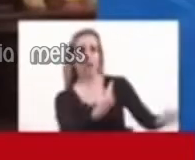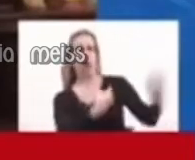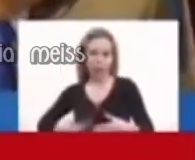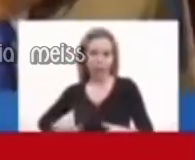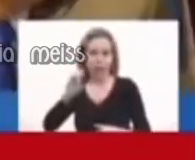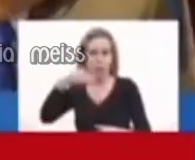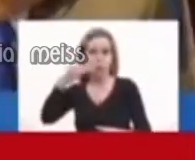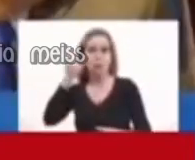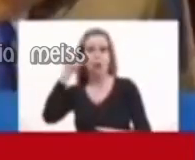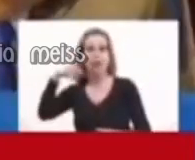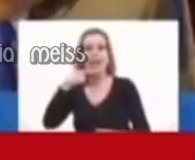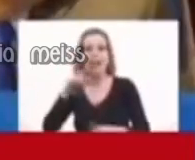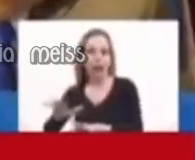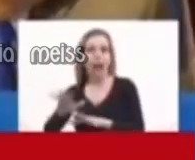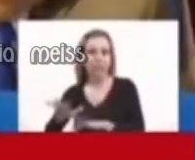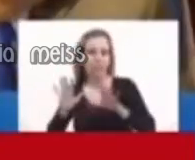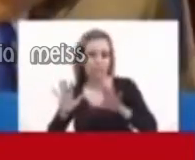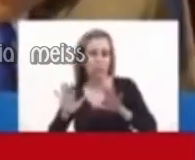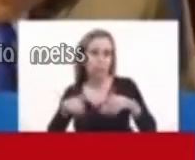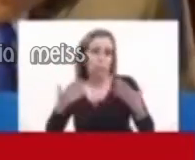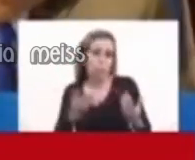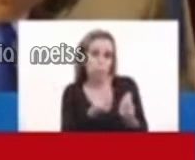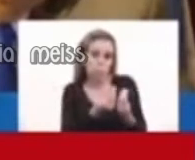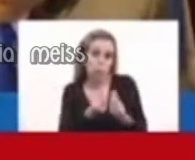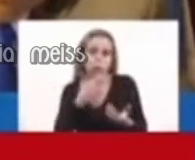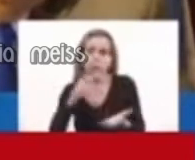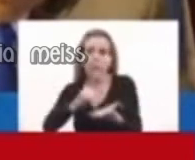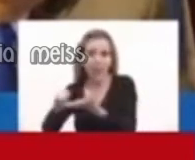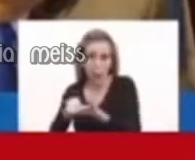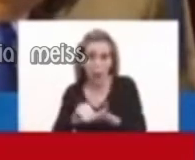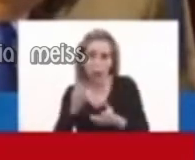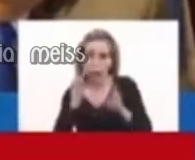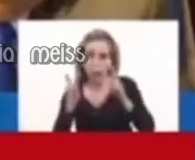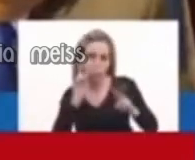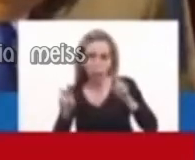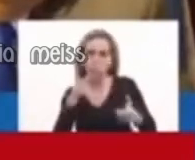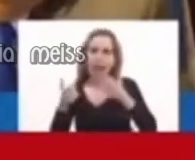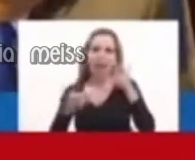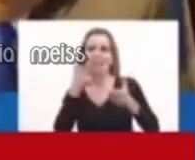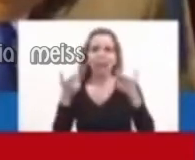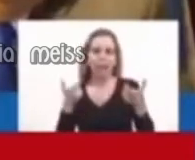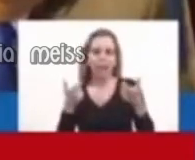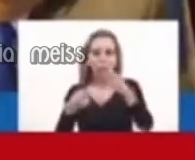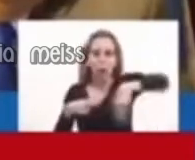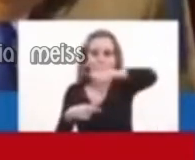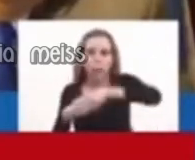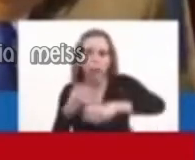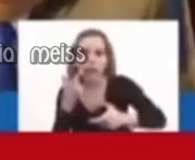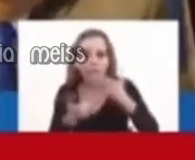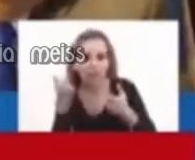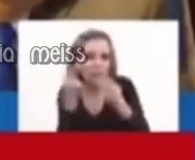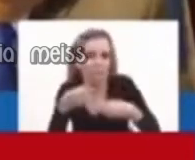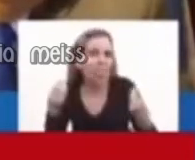oficialista. Que hace que algunos senadores oficialistas se rían. No sé de qué se ríen, francamente. No sé de qué se ríen.